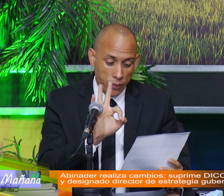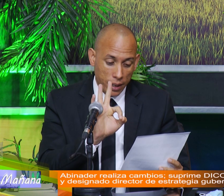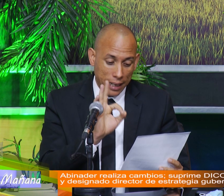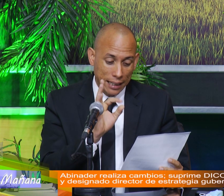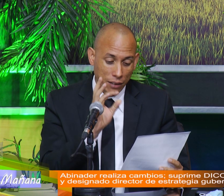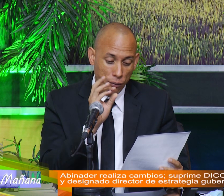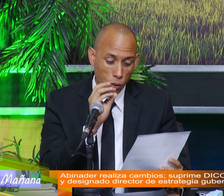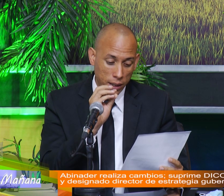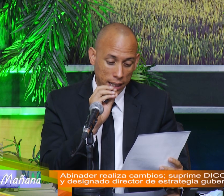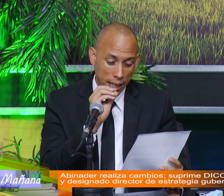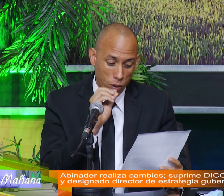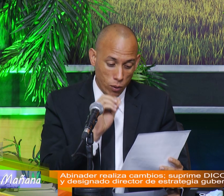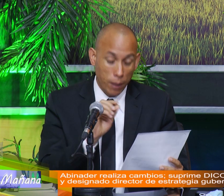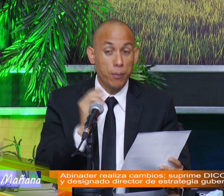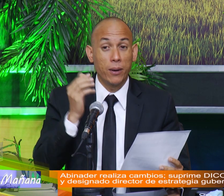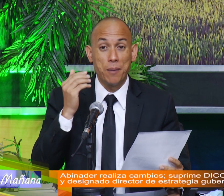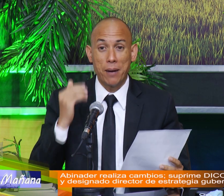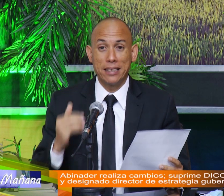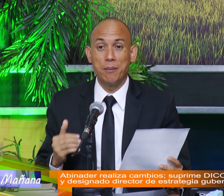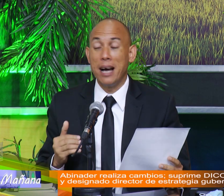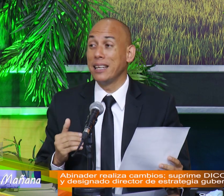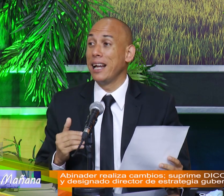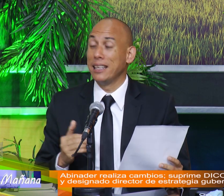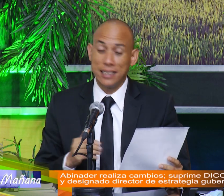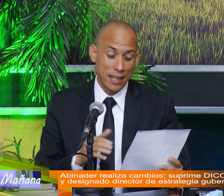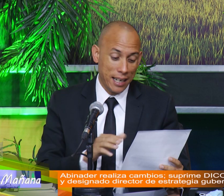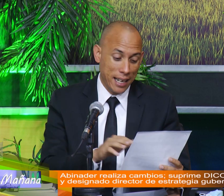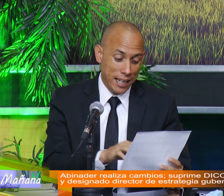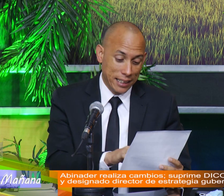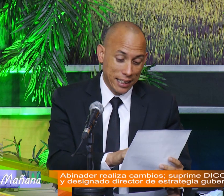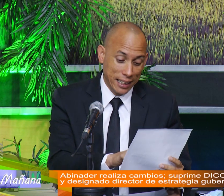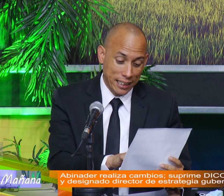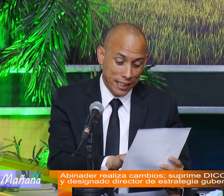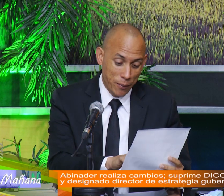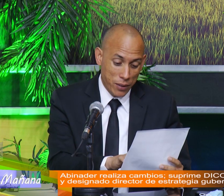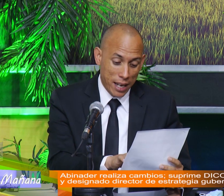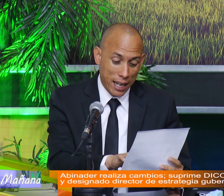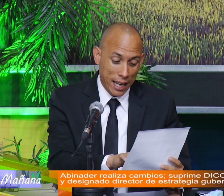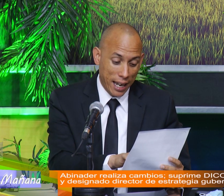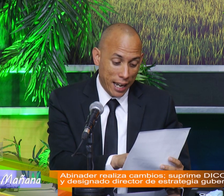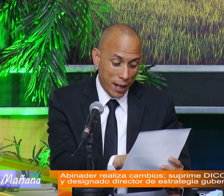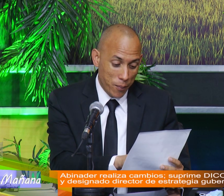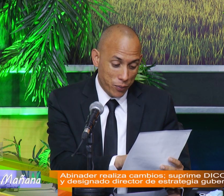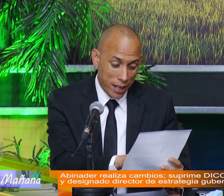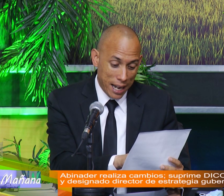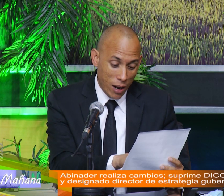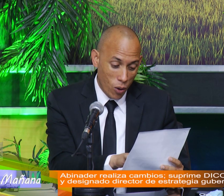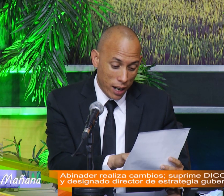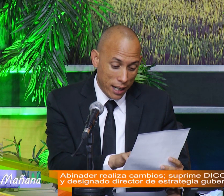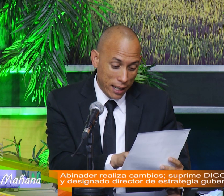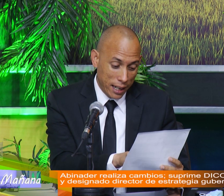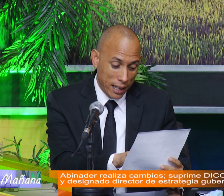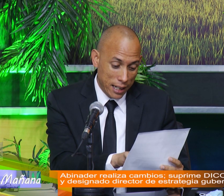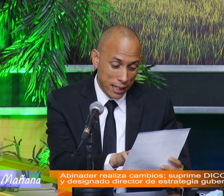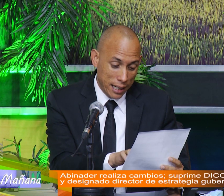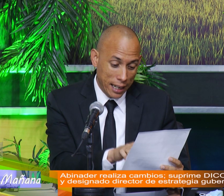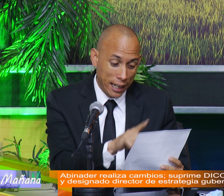que se funden en una pero qué pasa más adelante se dice que ahora